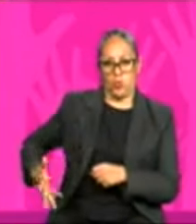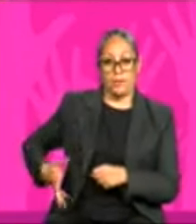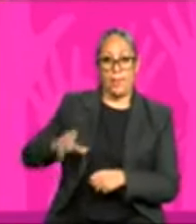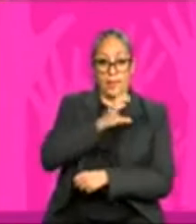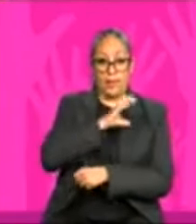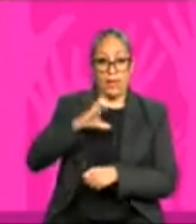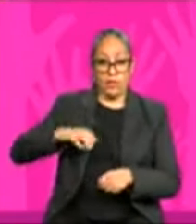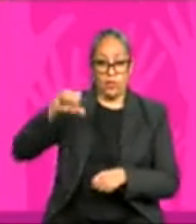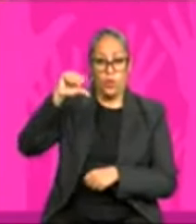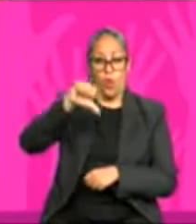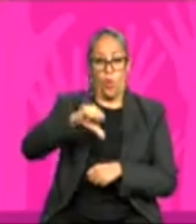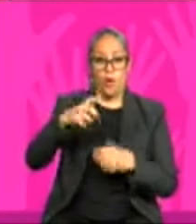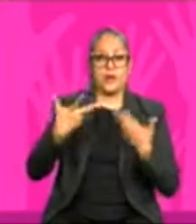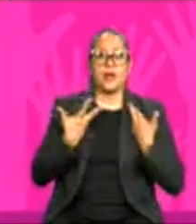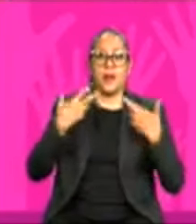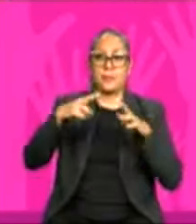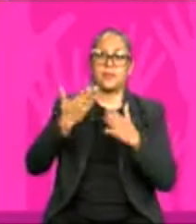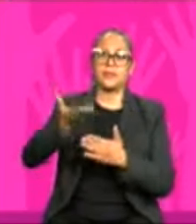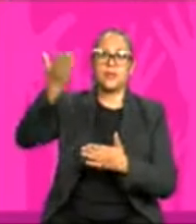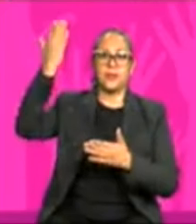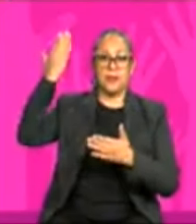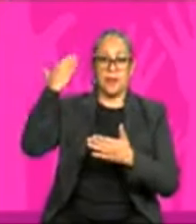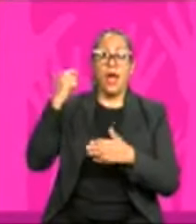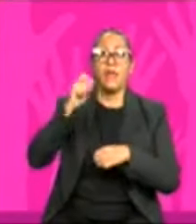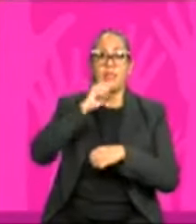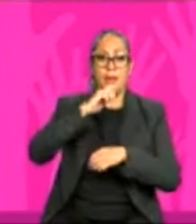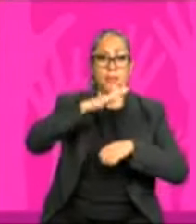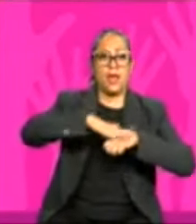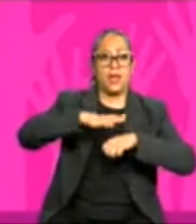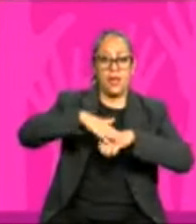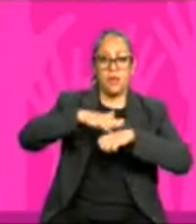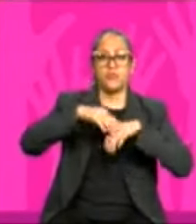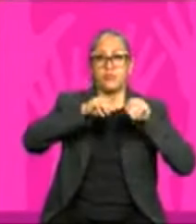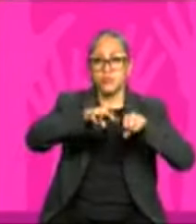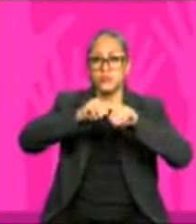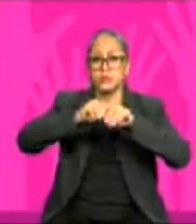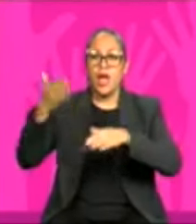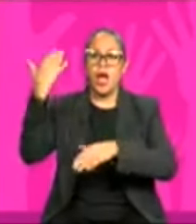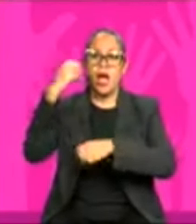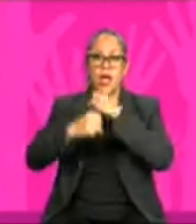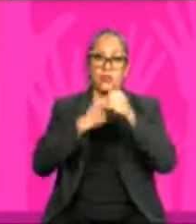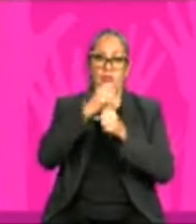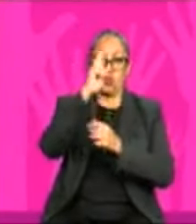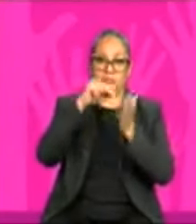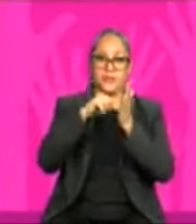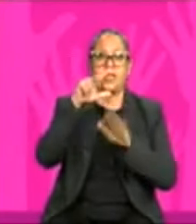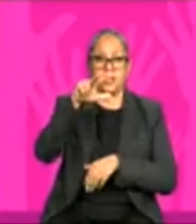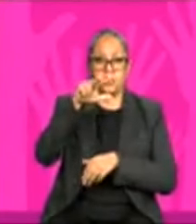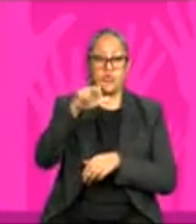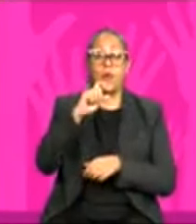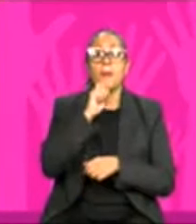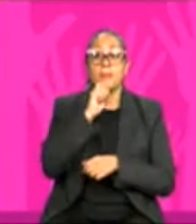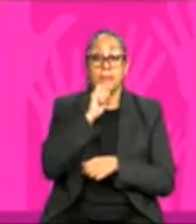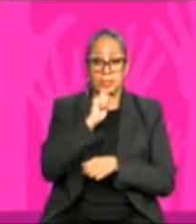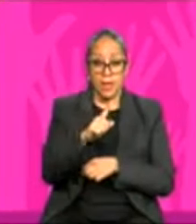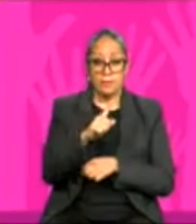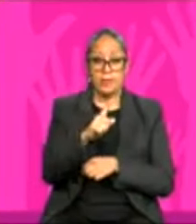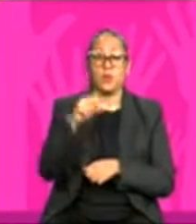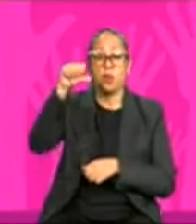hoy representa al pasado hizo campaña con él en el 2018. Estuvo involucrada en su campaña